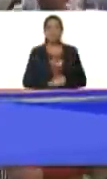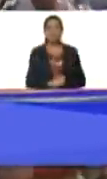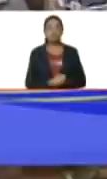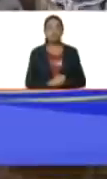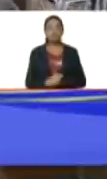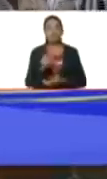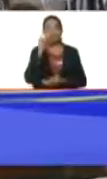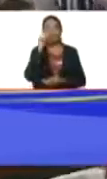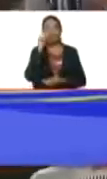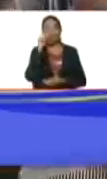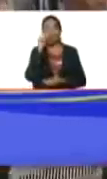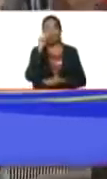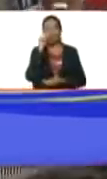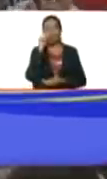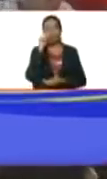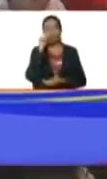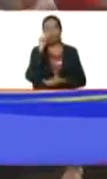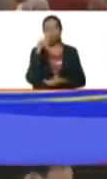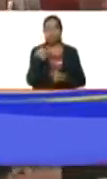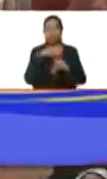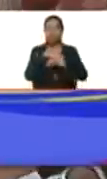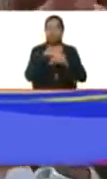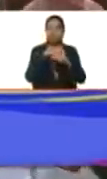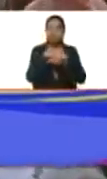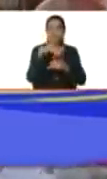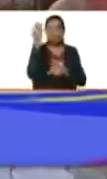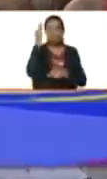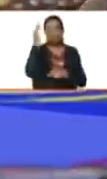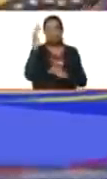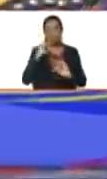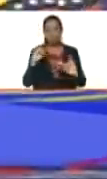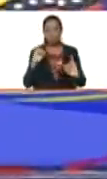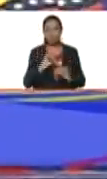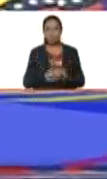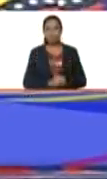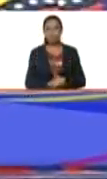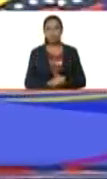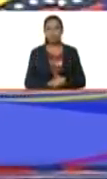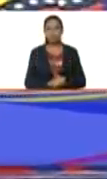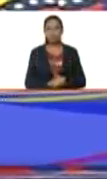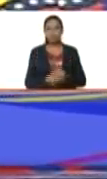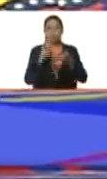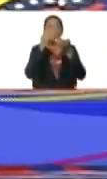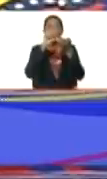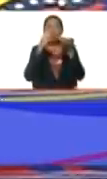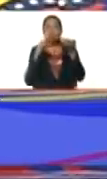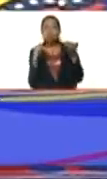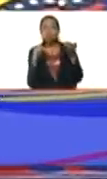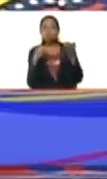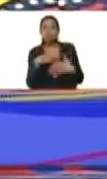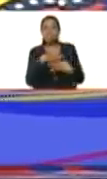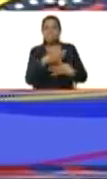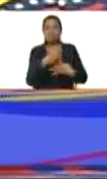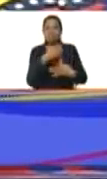Rodríguez. Héctor, y esa encuesta, la intención de voto,